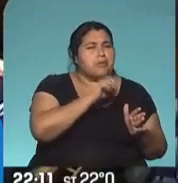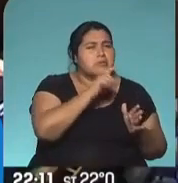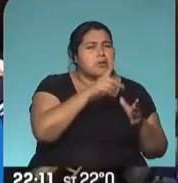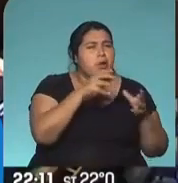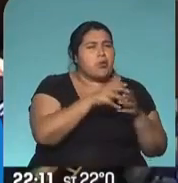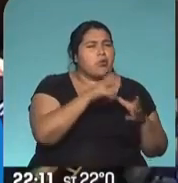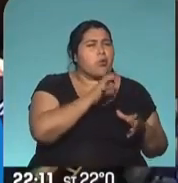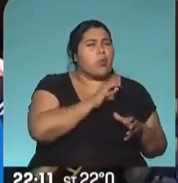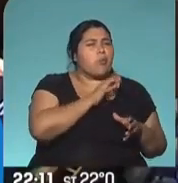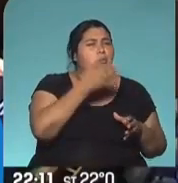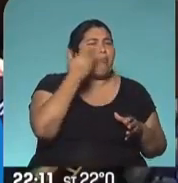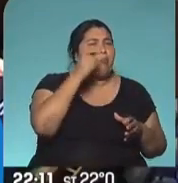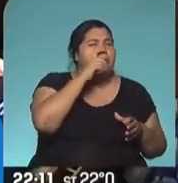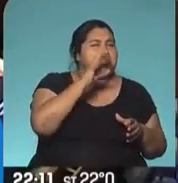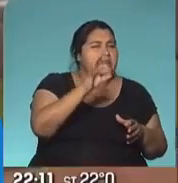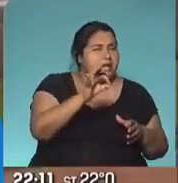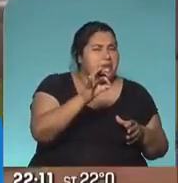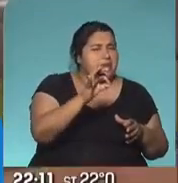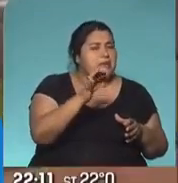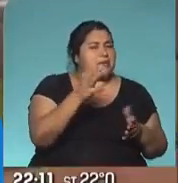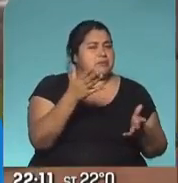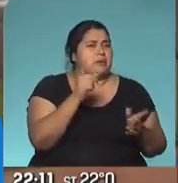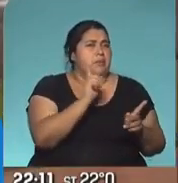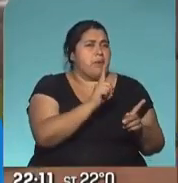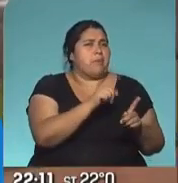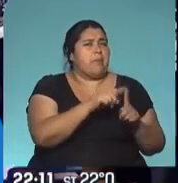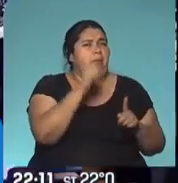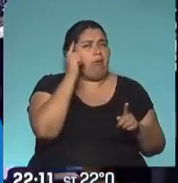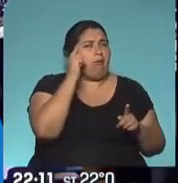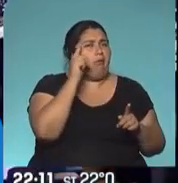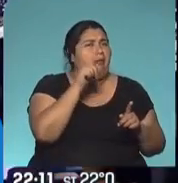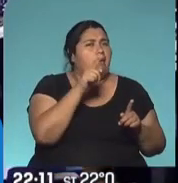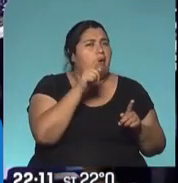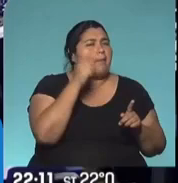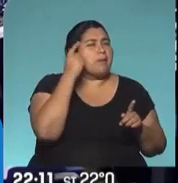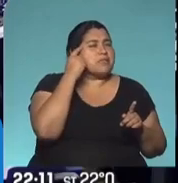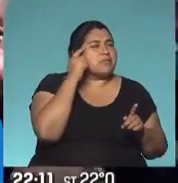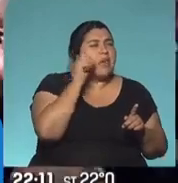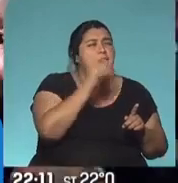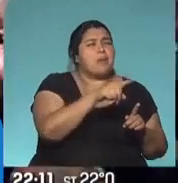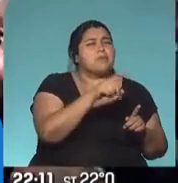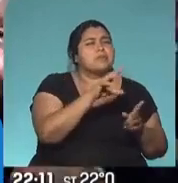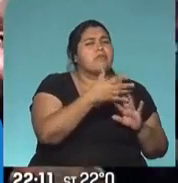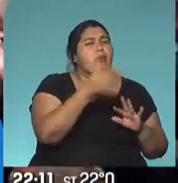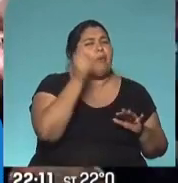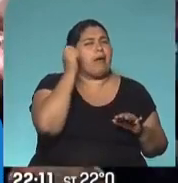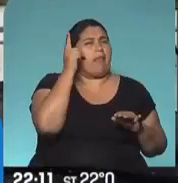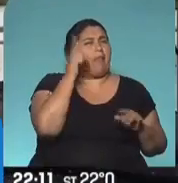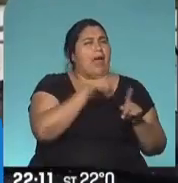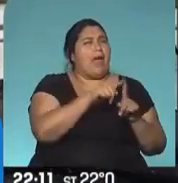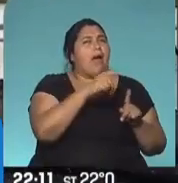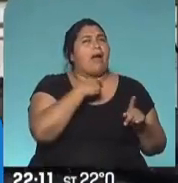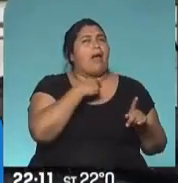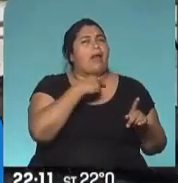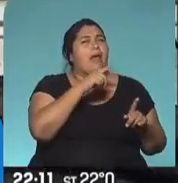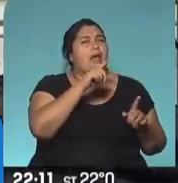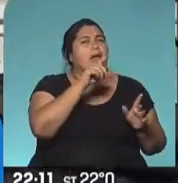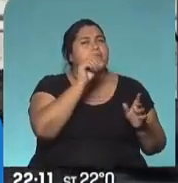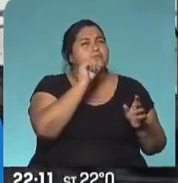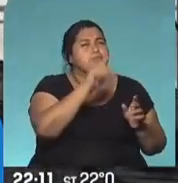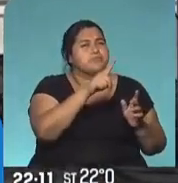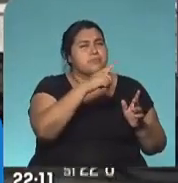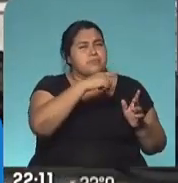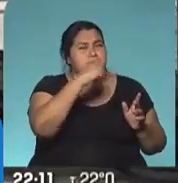70, obviamente le ponían en primera fila su idea de nacionalizar